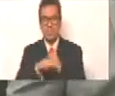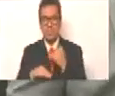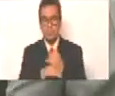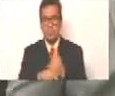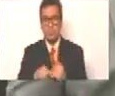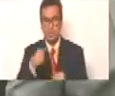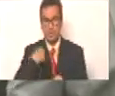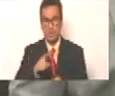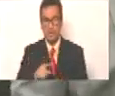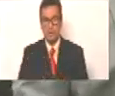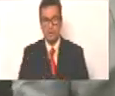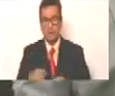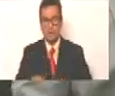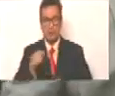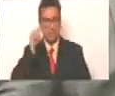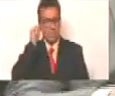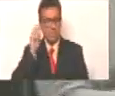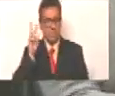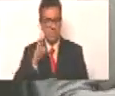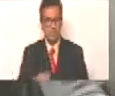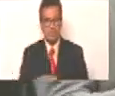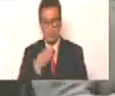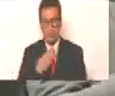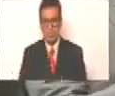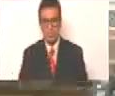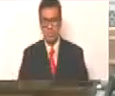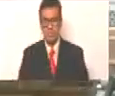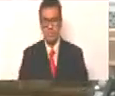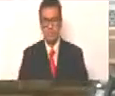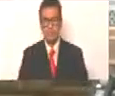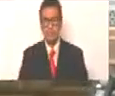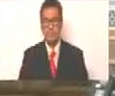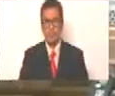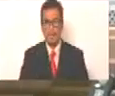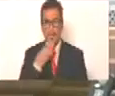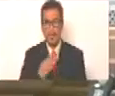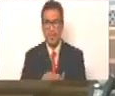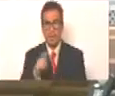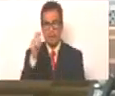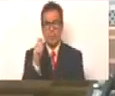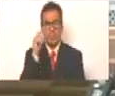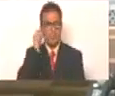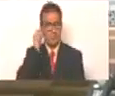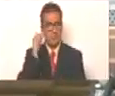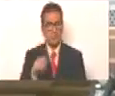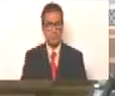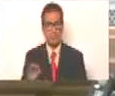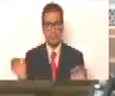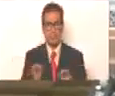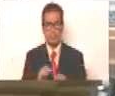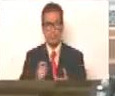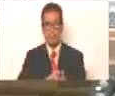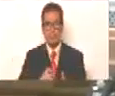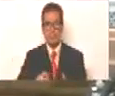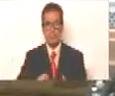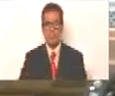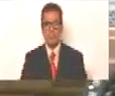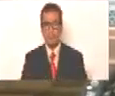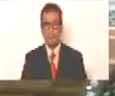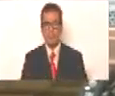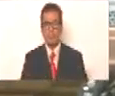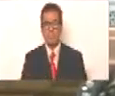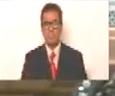vanguardia de la mujer venezolana. Gracias a todos. Gracias, diputada. No hay más nadie anotado en el derecho de